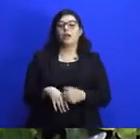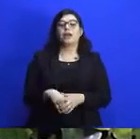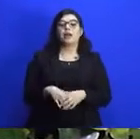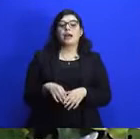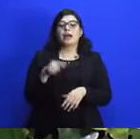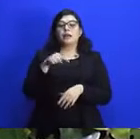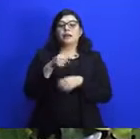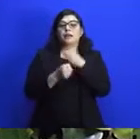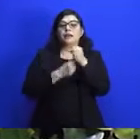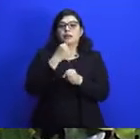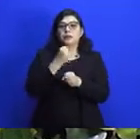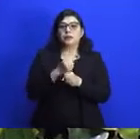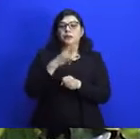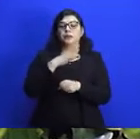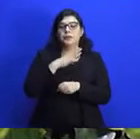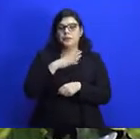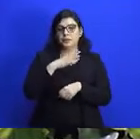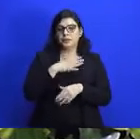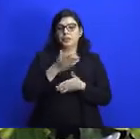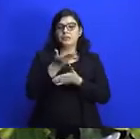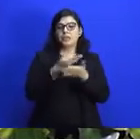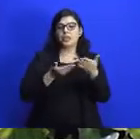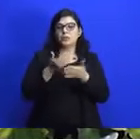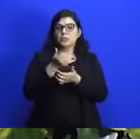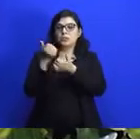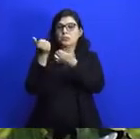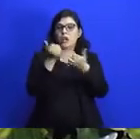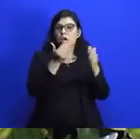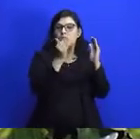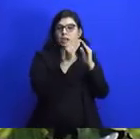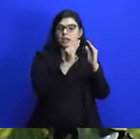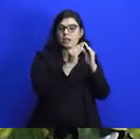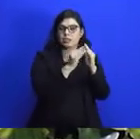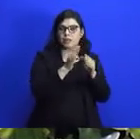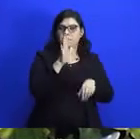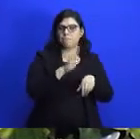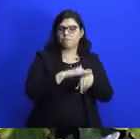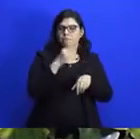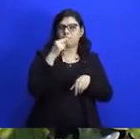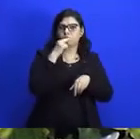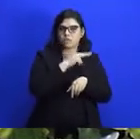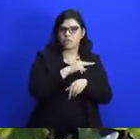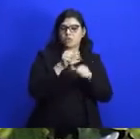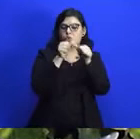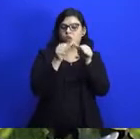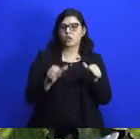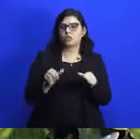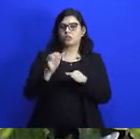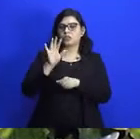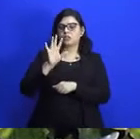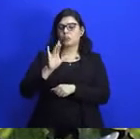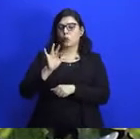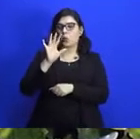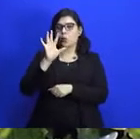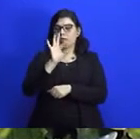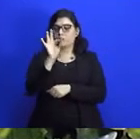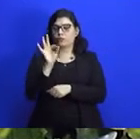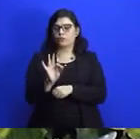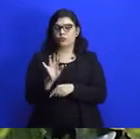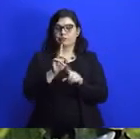al doble de la cantidad de tiendas y lanzaremos el servicio en Mi Bodega Aurrerá, cubriendo el 50% de las áreas